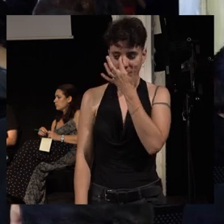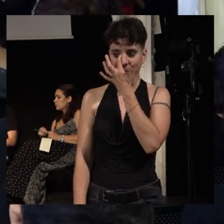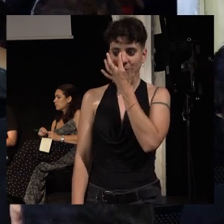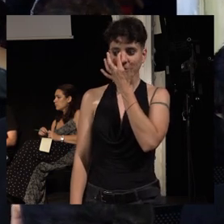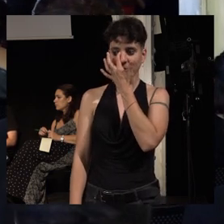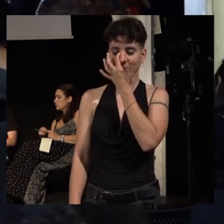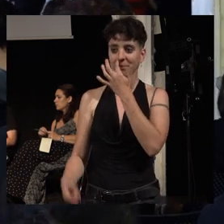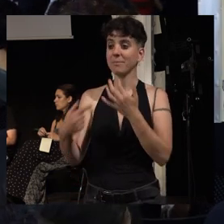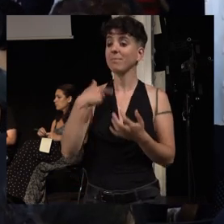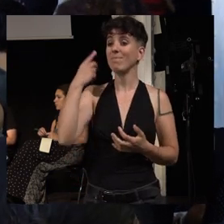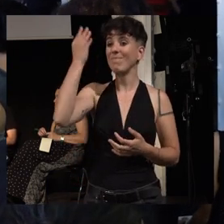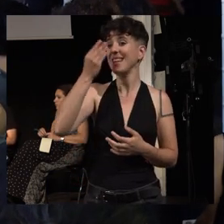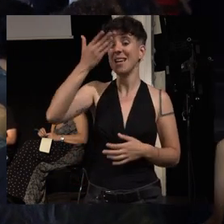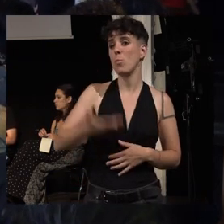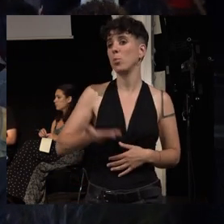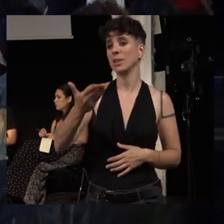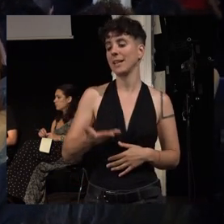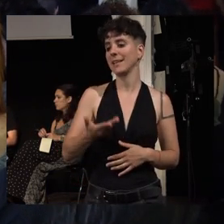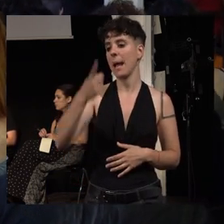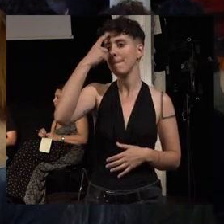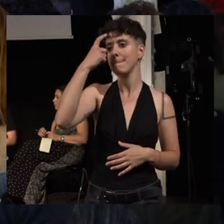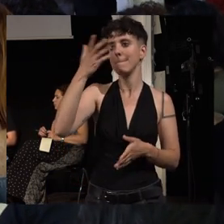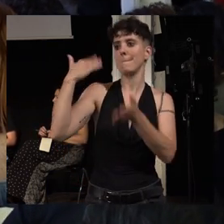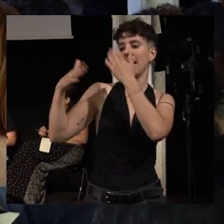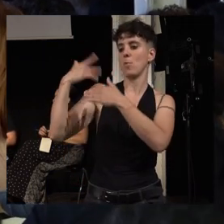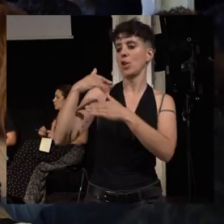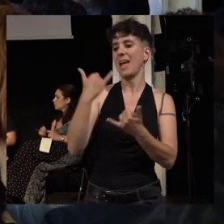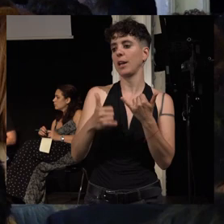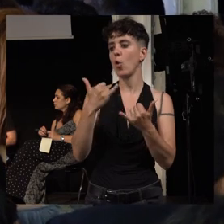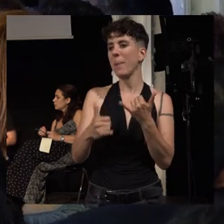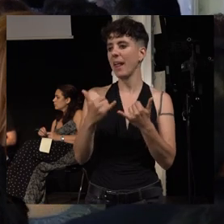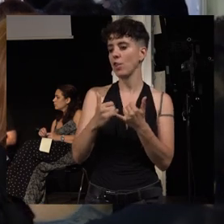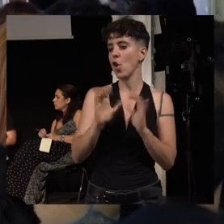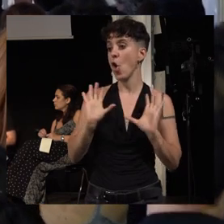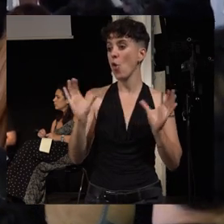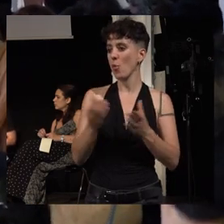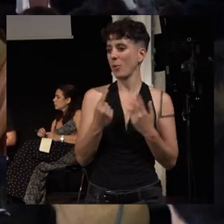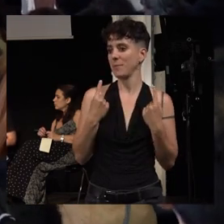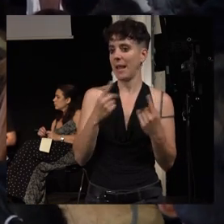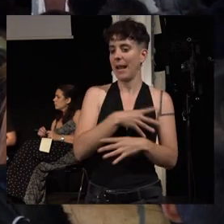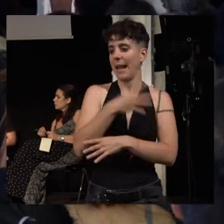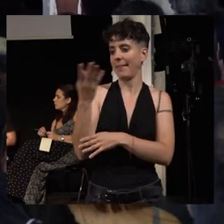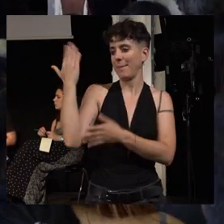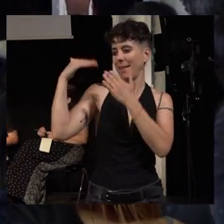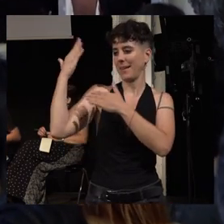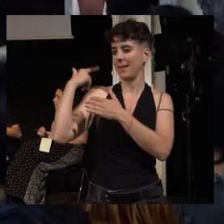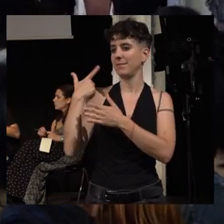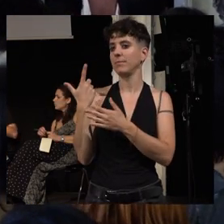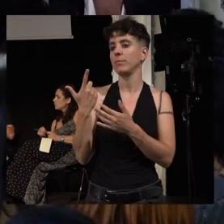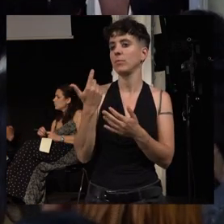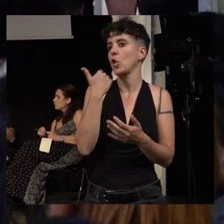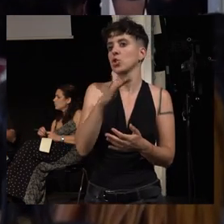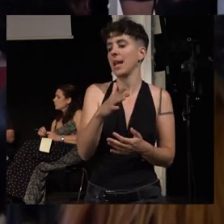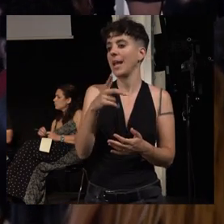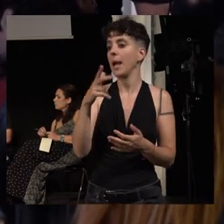considero súper importante esto de que hablábamos de la recuperación de la memoria, la recuperación de los primeros grupos LGTB. Los primeros grupos LGTB, no sé,